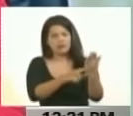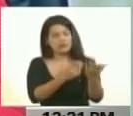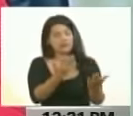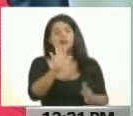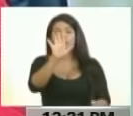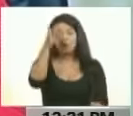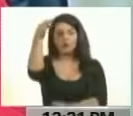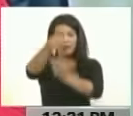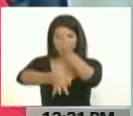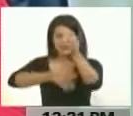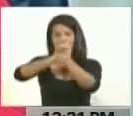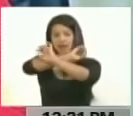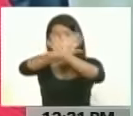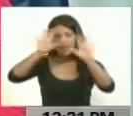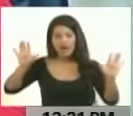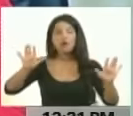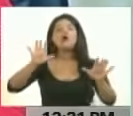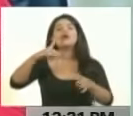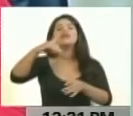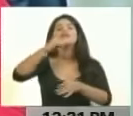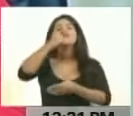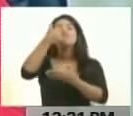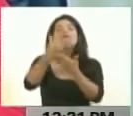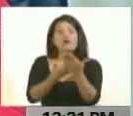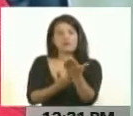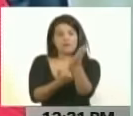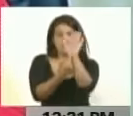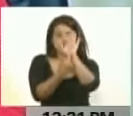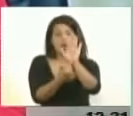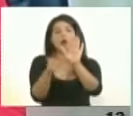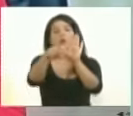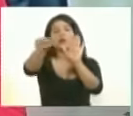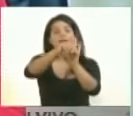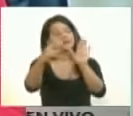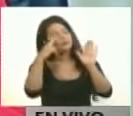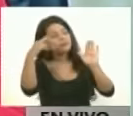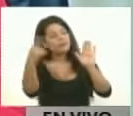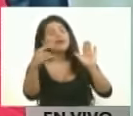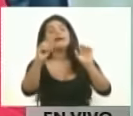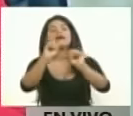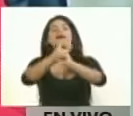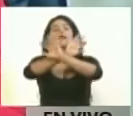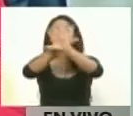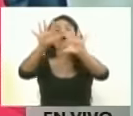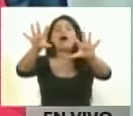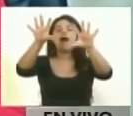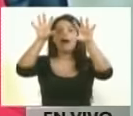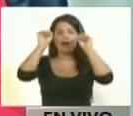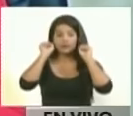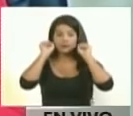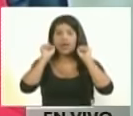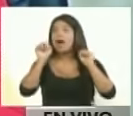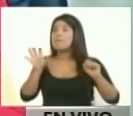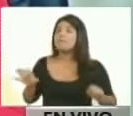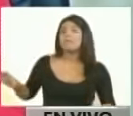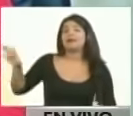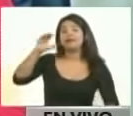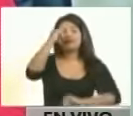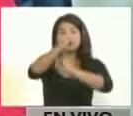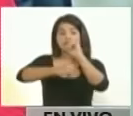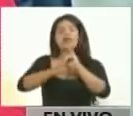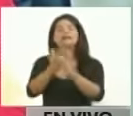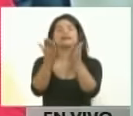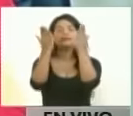que exhibiremos en láminas para que no quepa la menor duda, para que la comunidad internacional esté